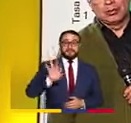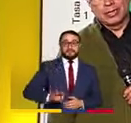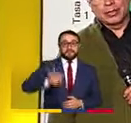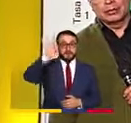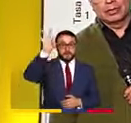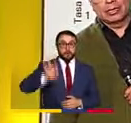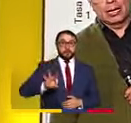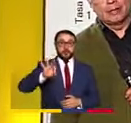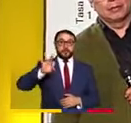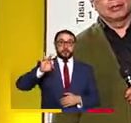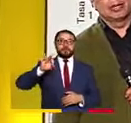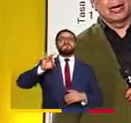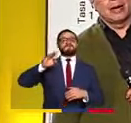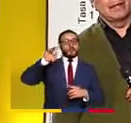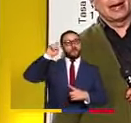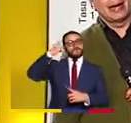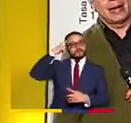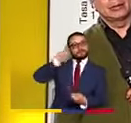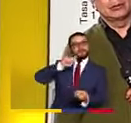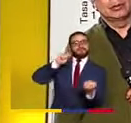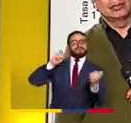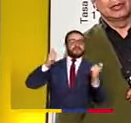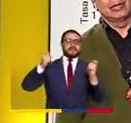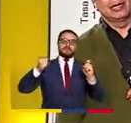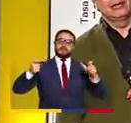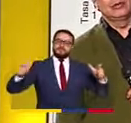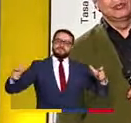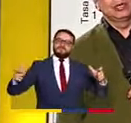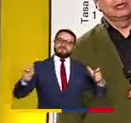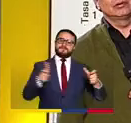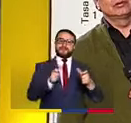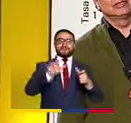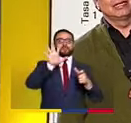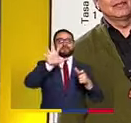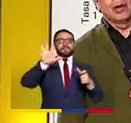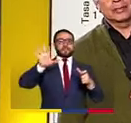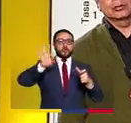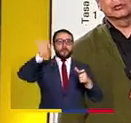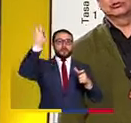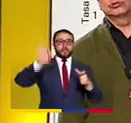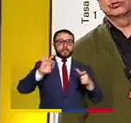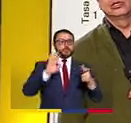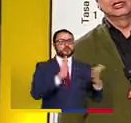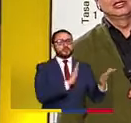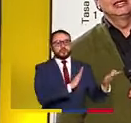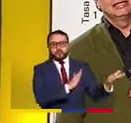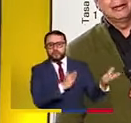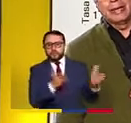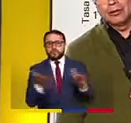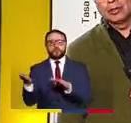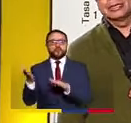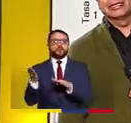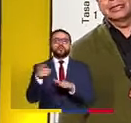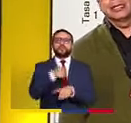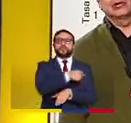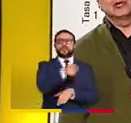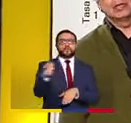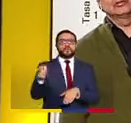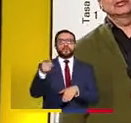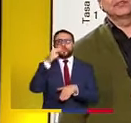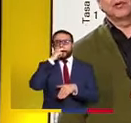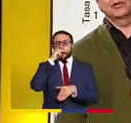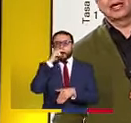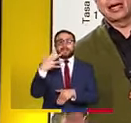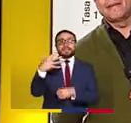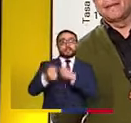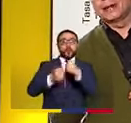55% el gobierno del cambio ha bajado el número de muertos de menores de 5